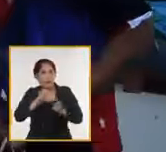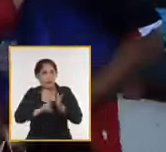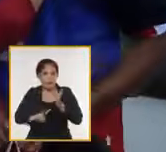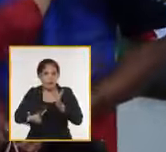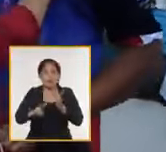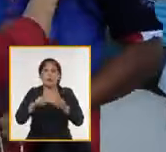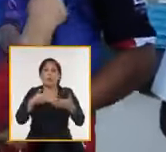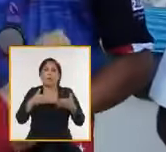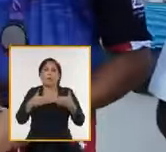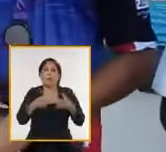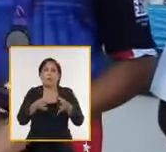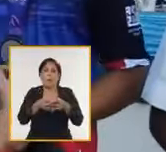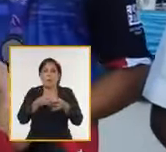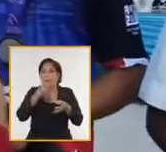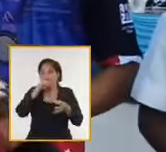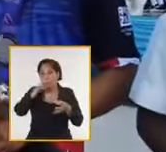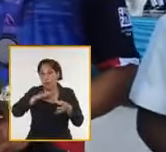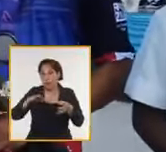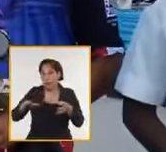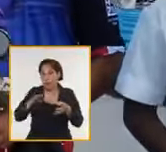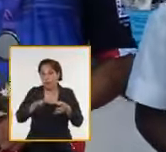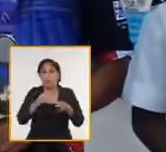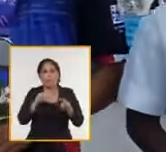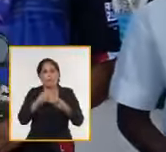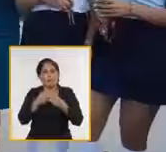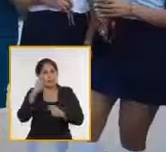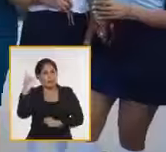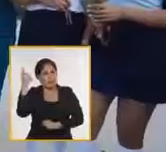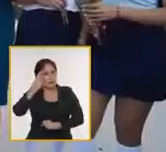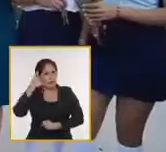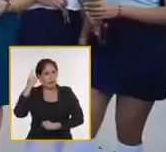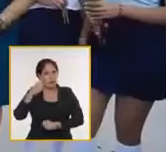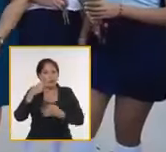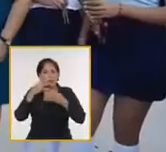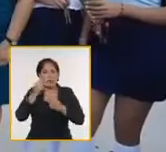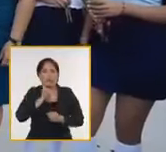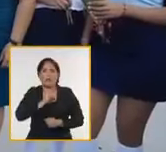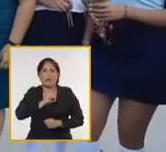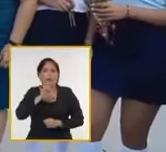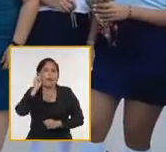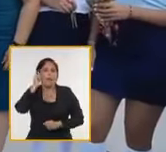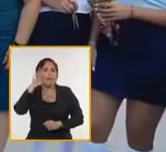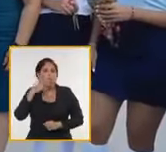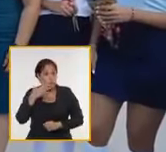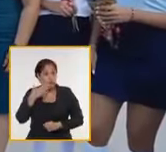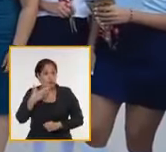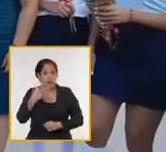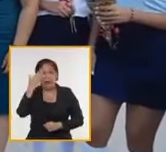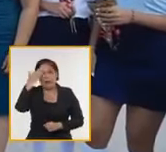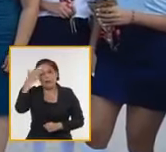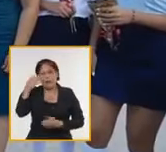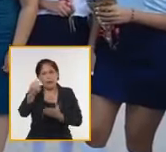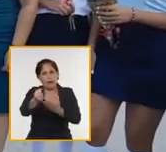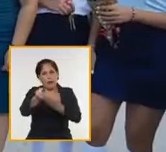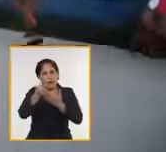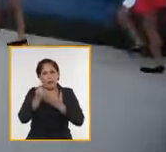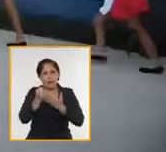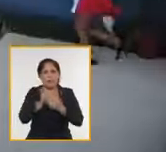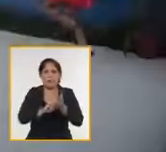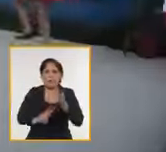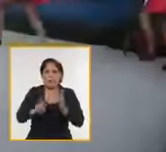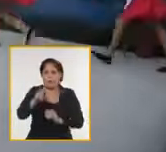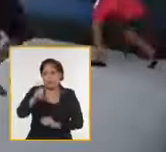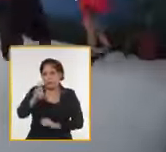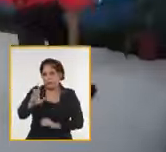Juegos Panamericanos Junior y en competencias nacionales, quienes destacaron el valor de estas experiencias y agradecieron el apoyo de su territorio.